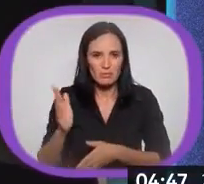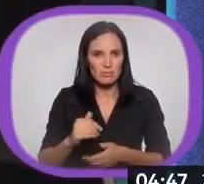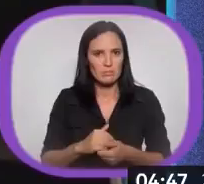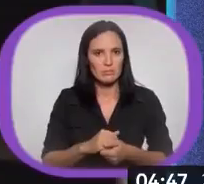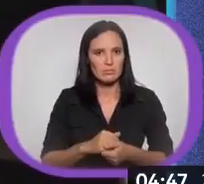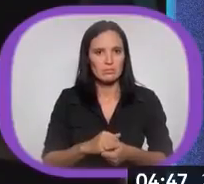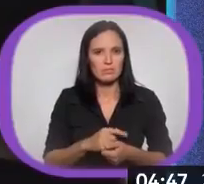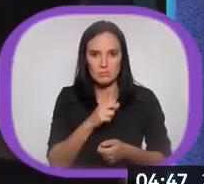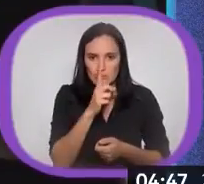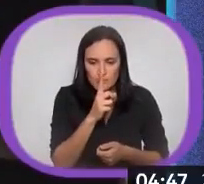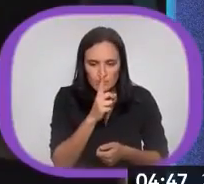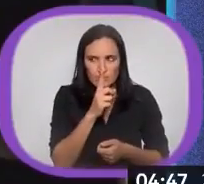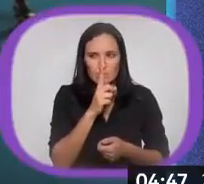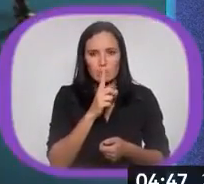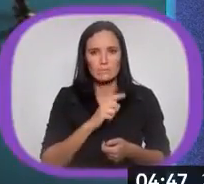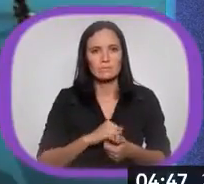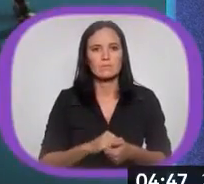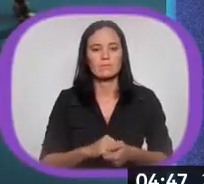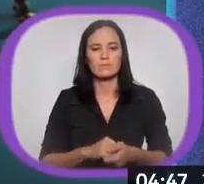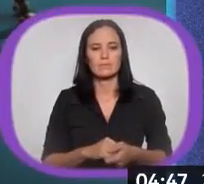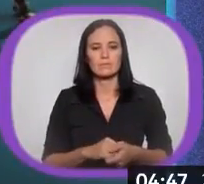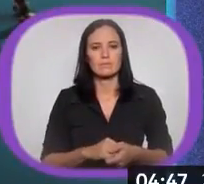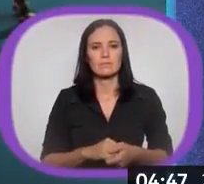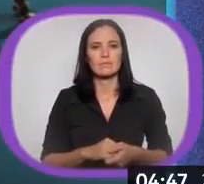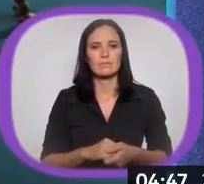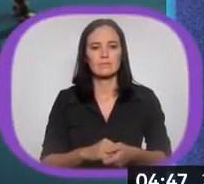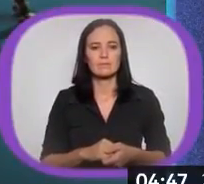aquí. Sigilosamente.